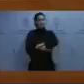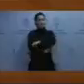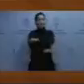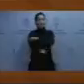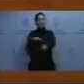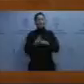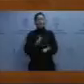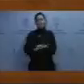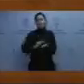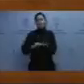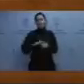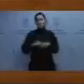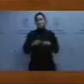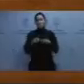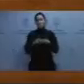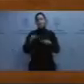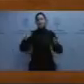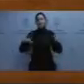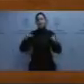red clientelar.